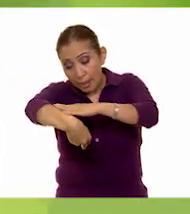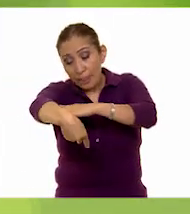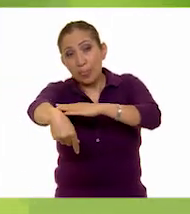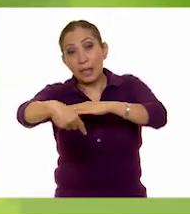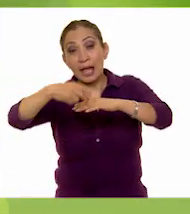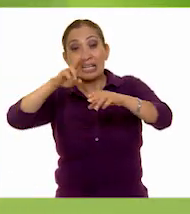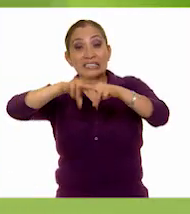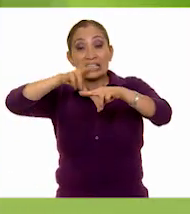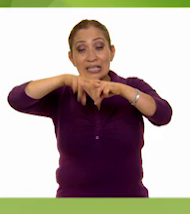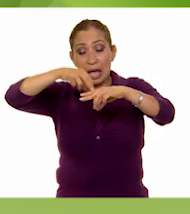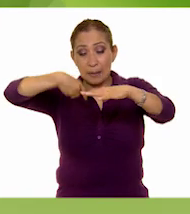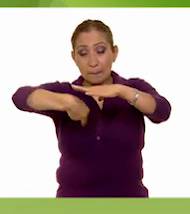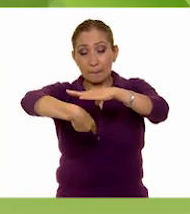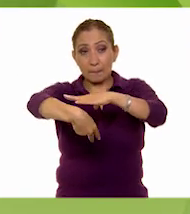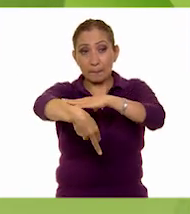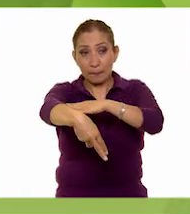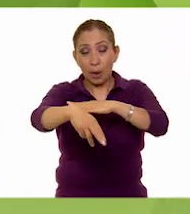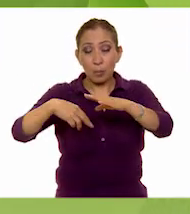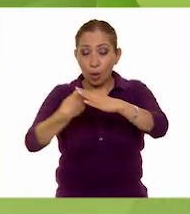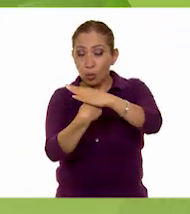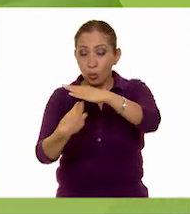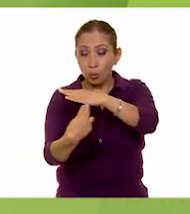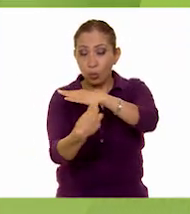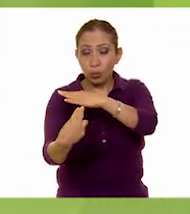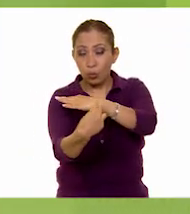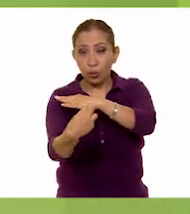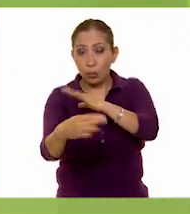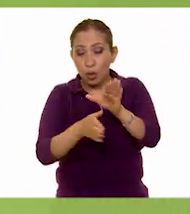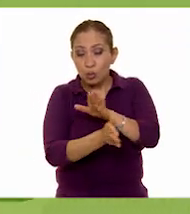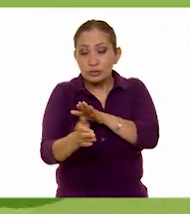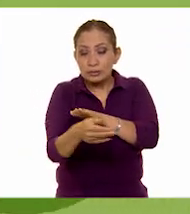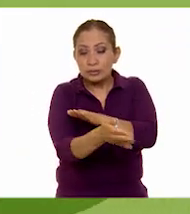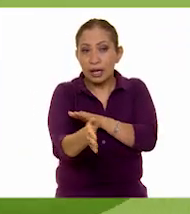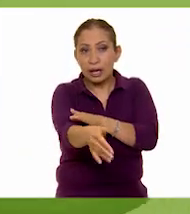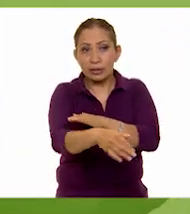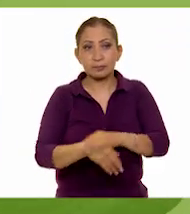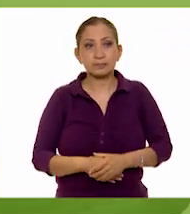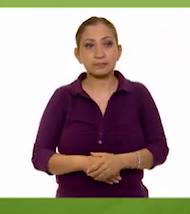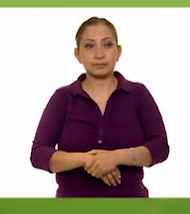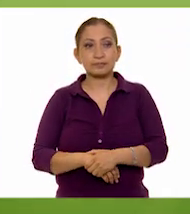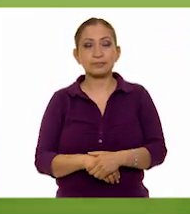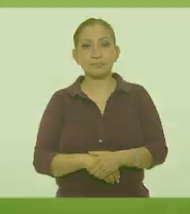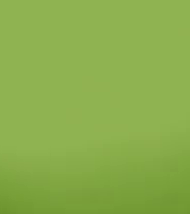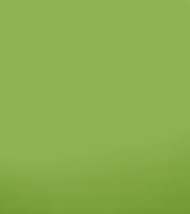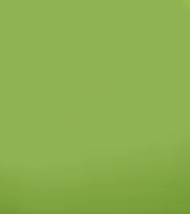silla como un gusanito y no tenemos que soltar el peluche.